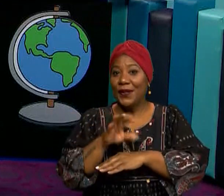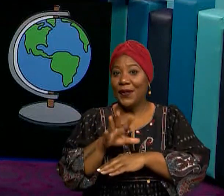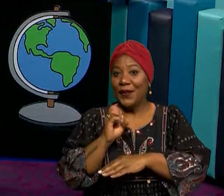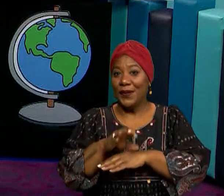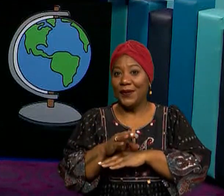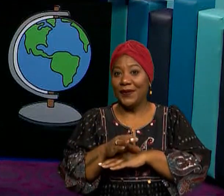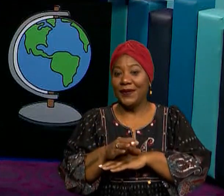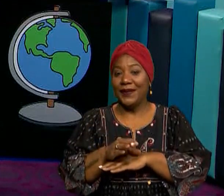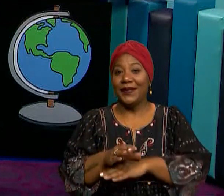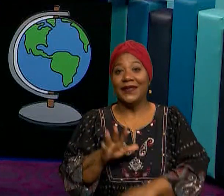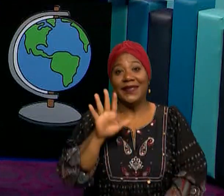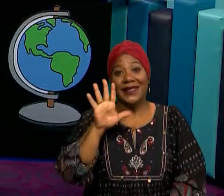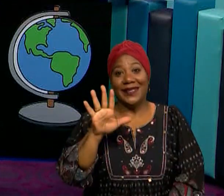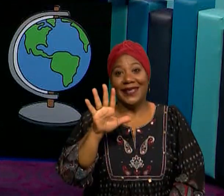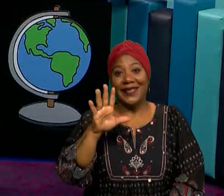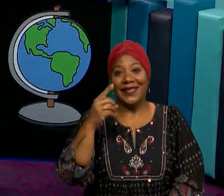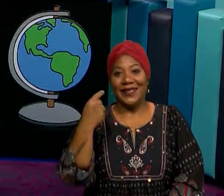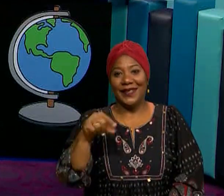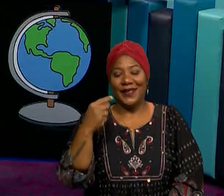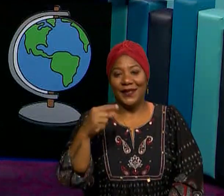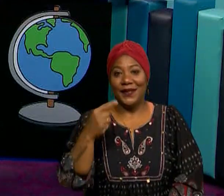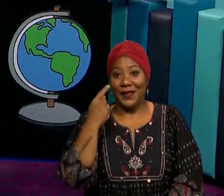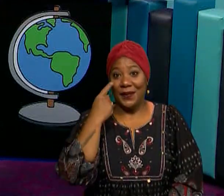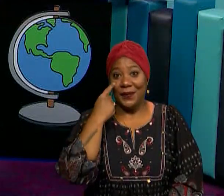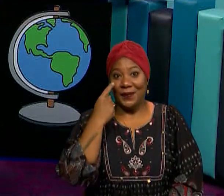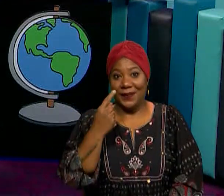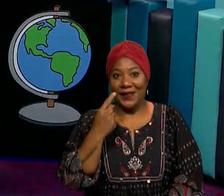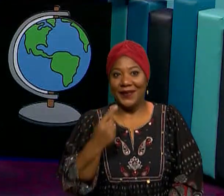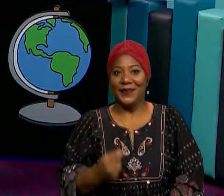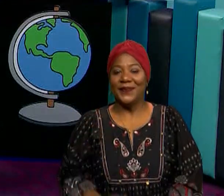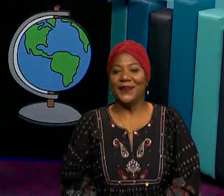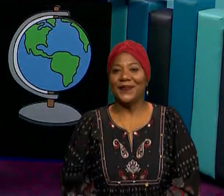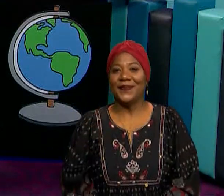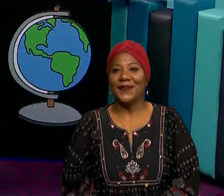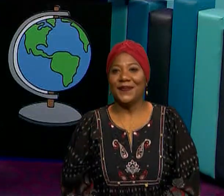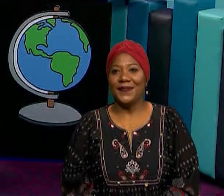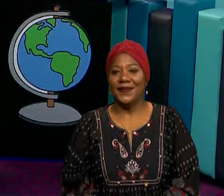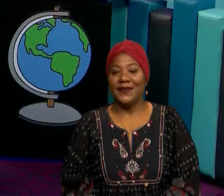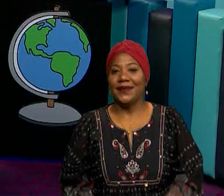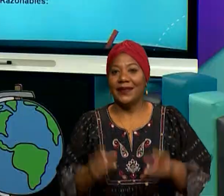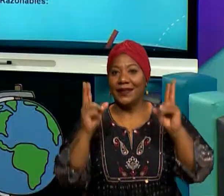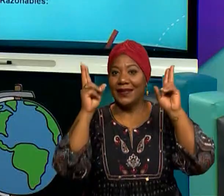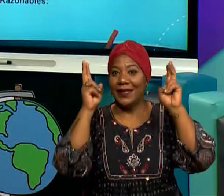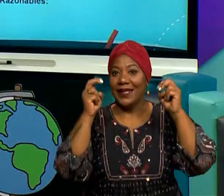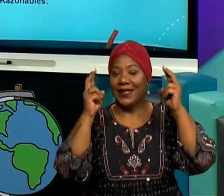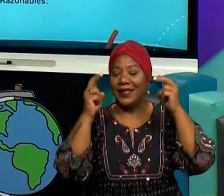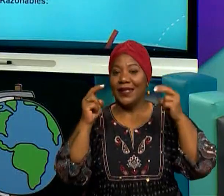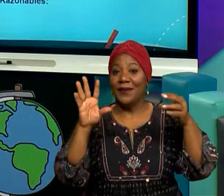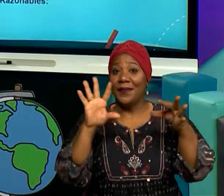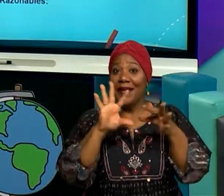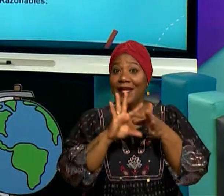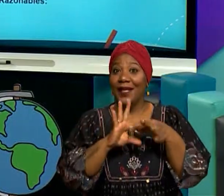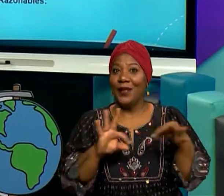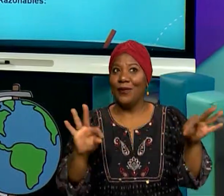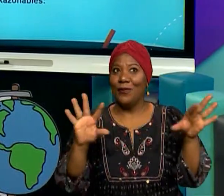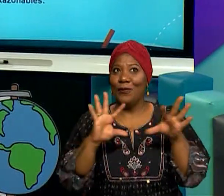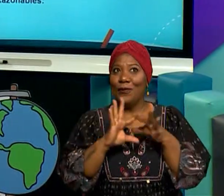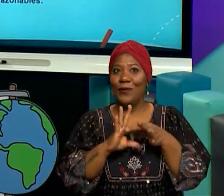razonables de quinto grado. Iniciamos. El tema del día de hoy es el